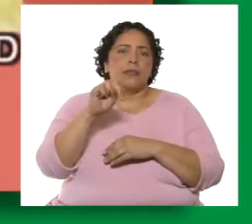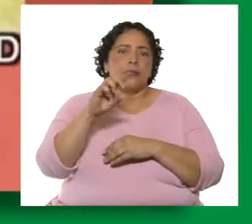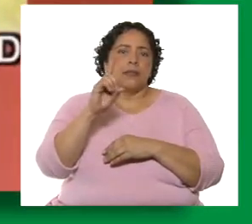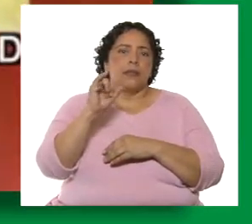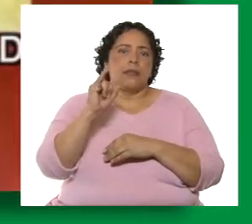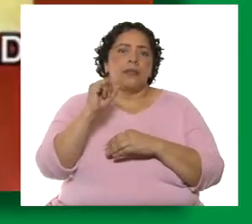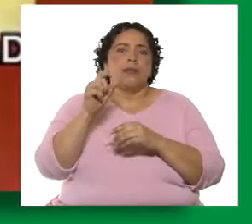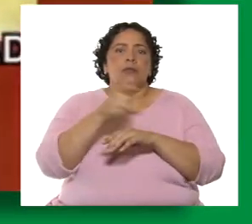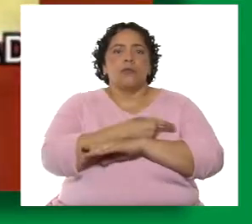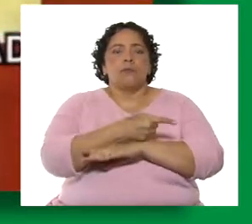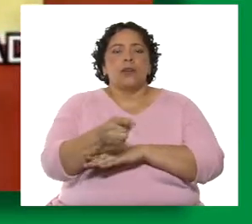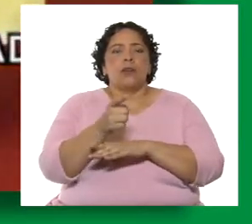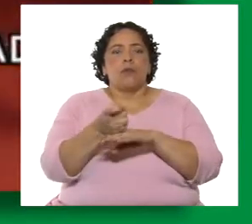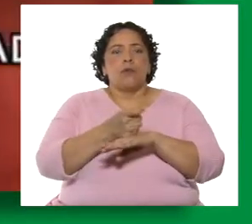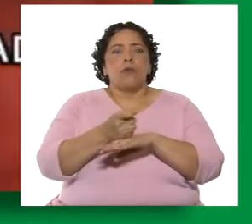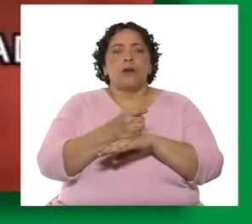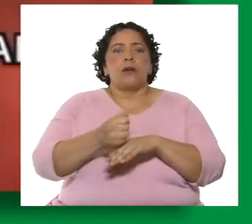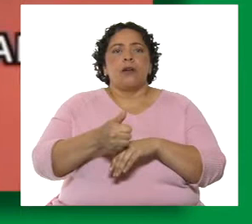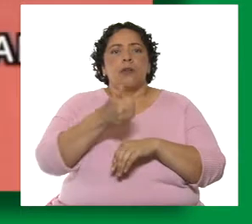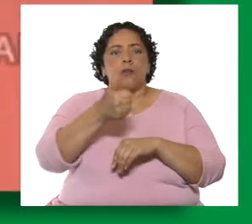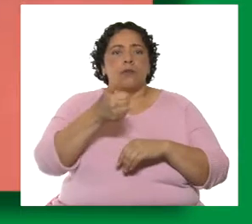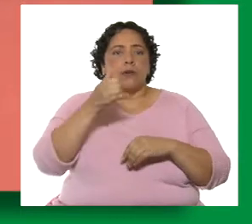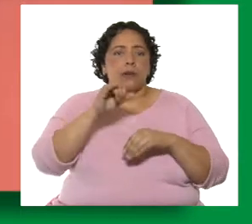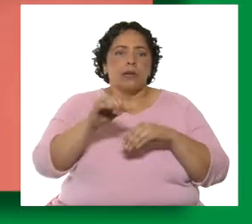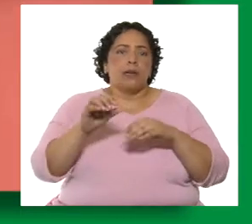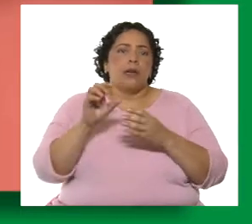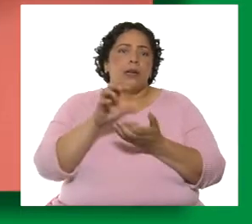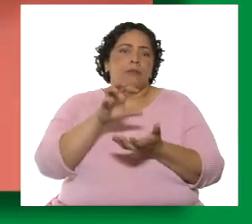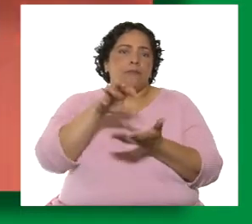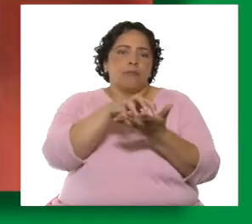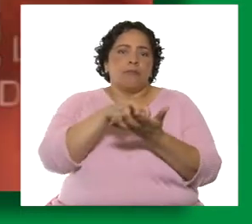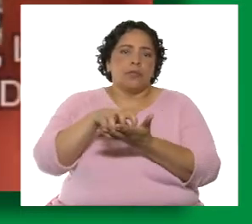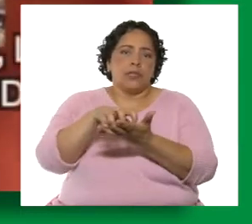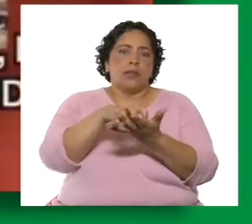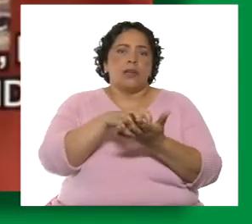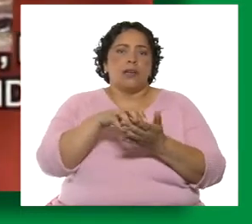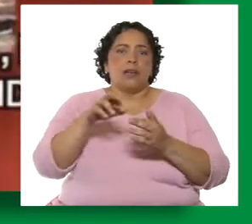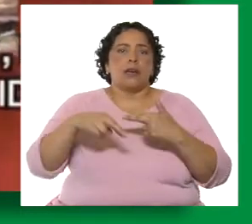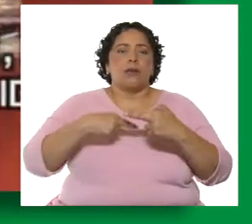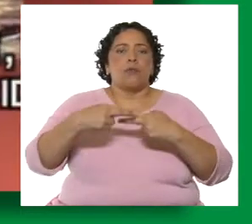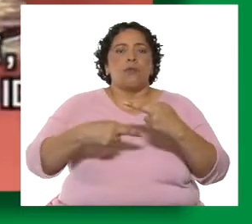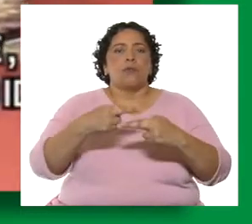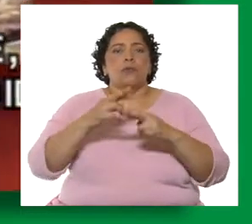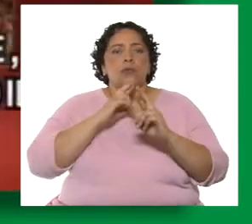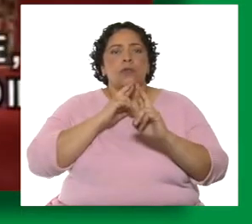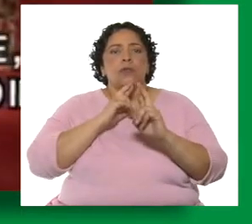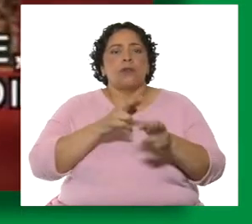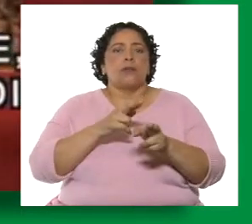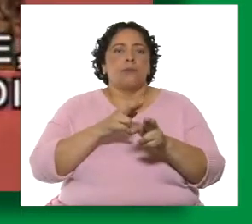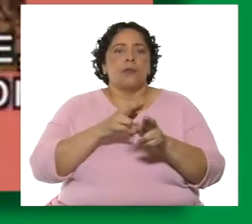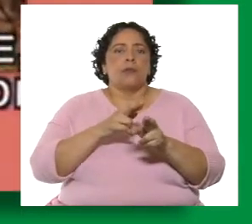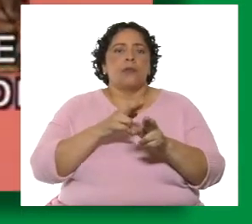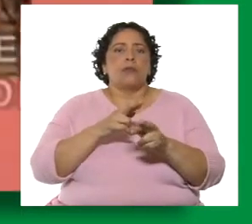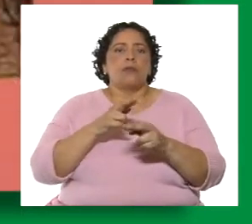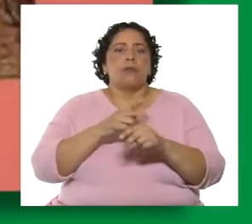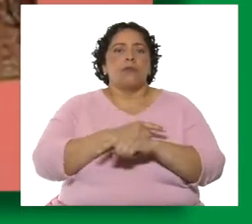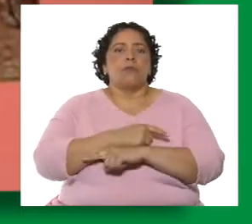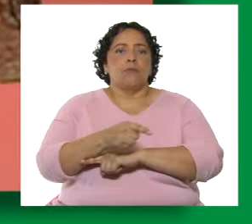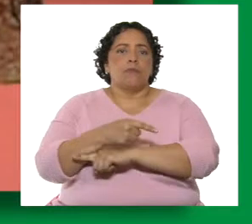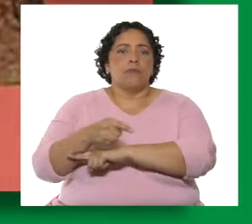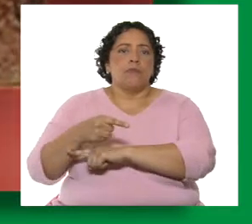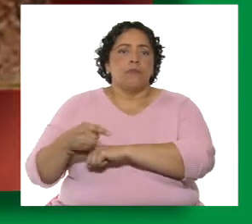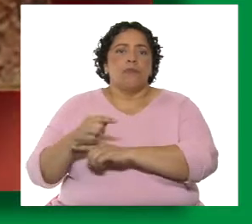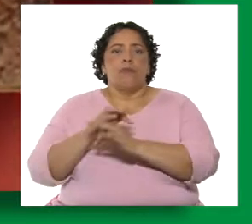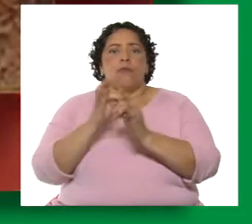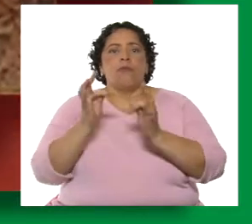rescatado, nombrado gobernador de la isla. A las atrocidades de Monteverde, la revolución le responde con medidas ejemplares.